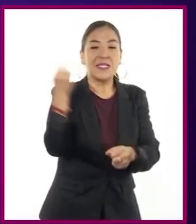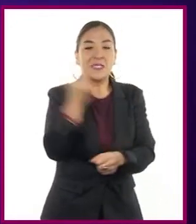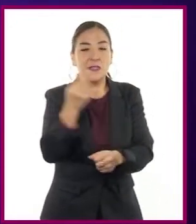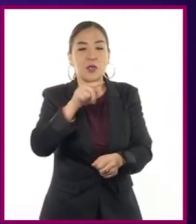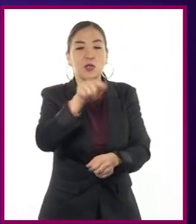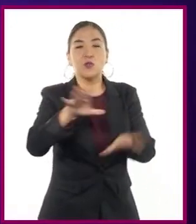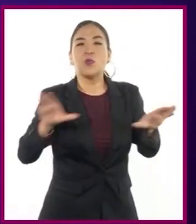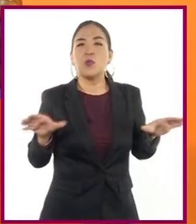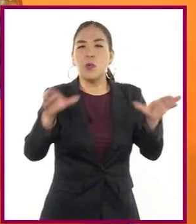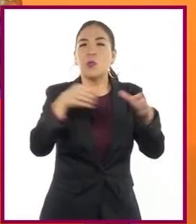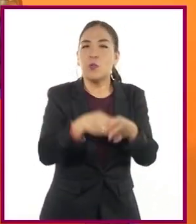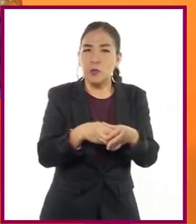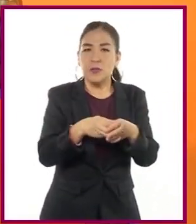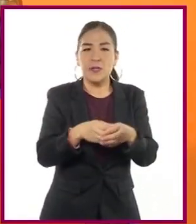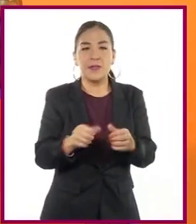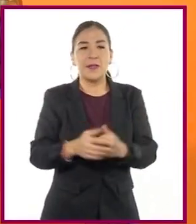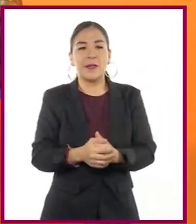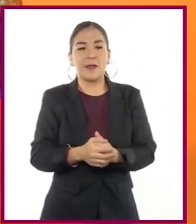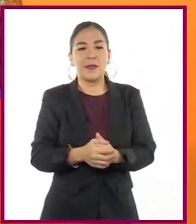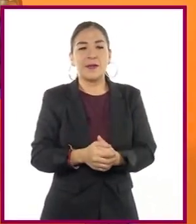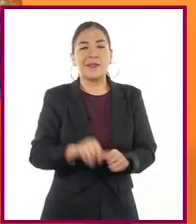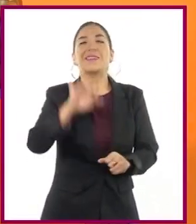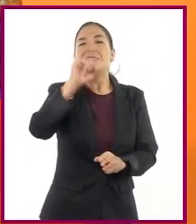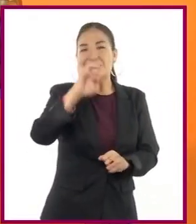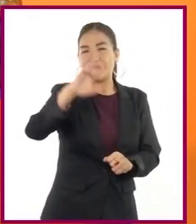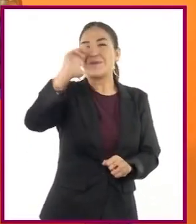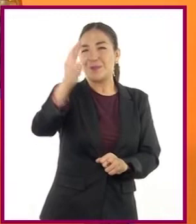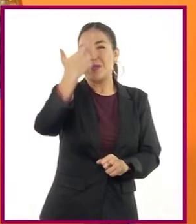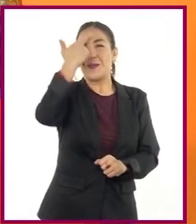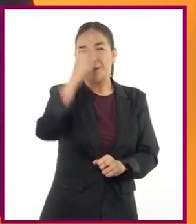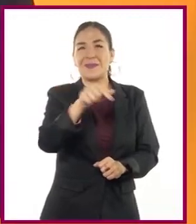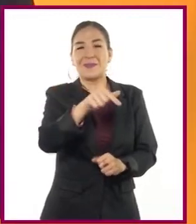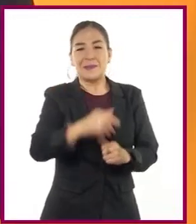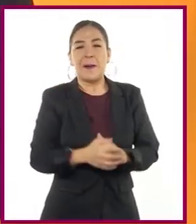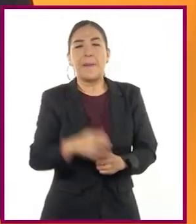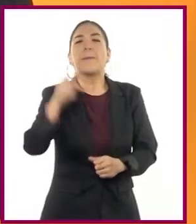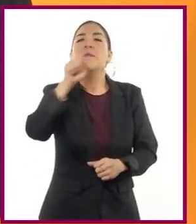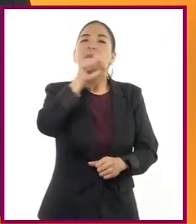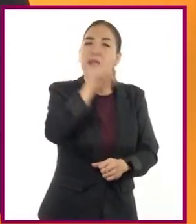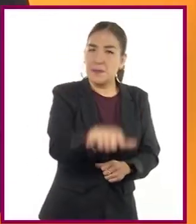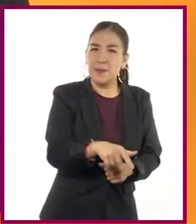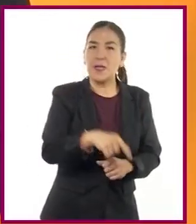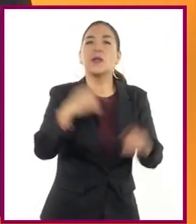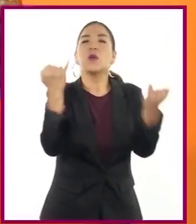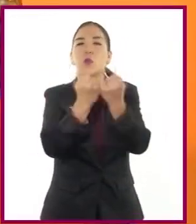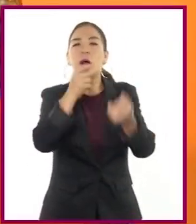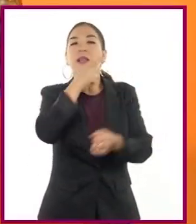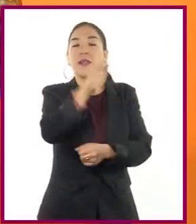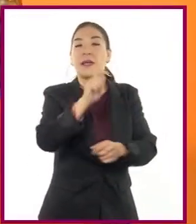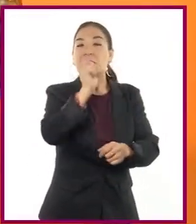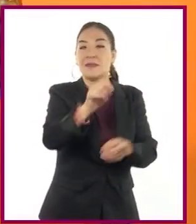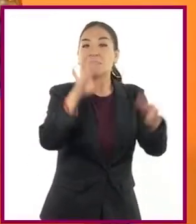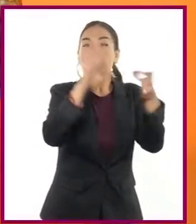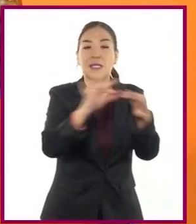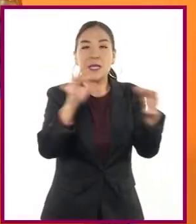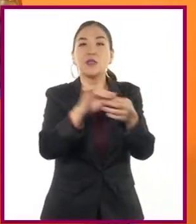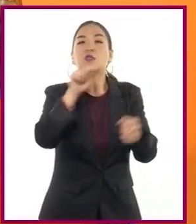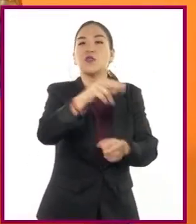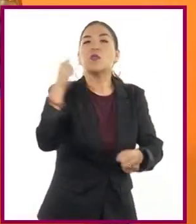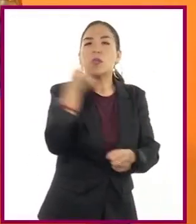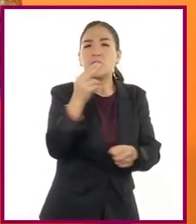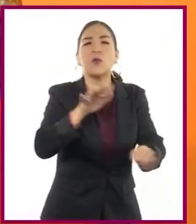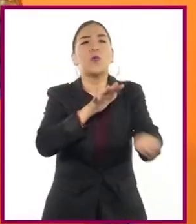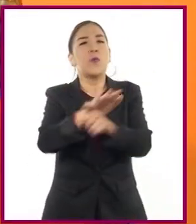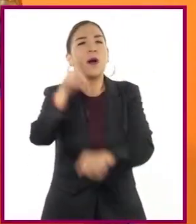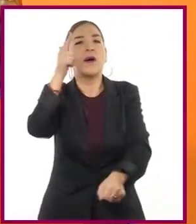de su comunidad? Ah, sí, recuerdo. Además de señalar claramente la necesidad